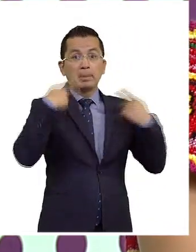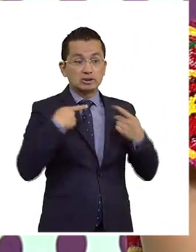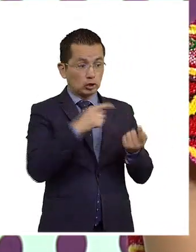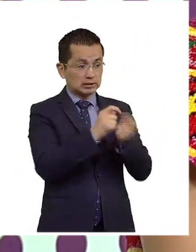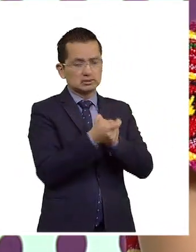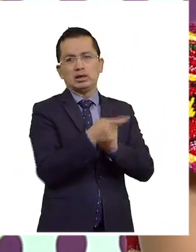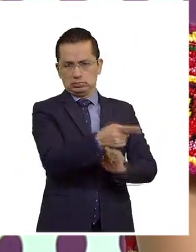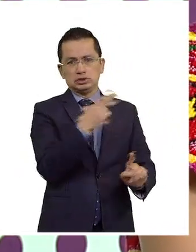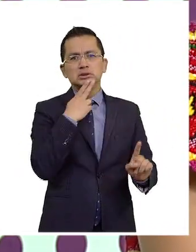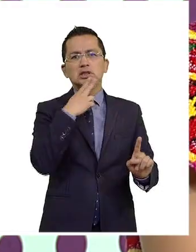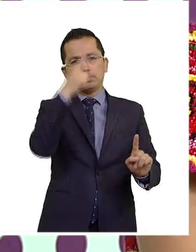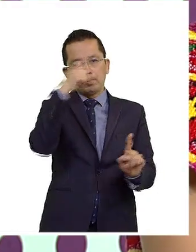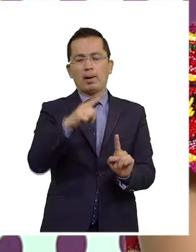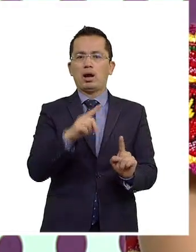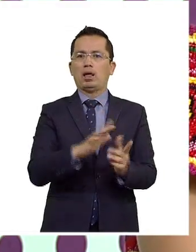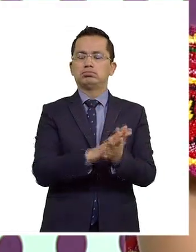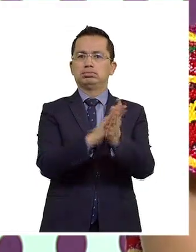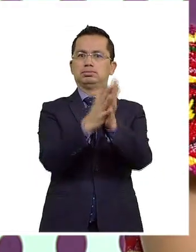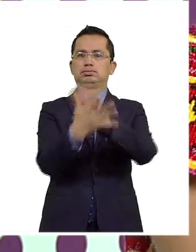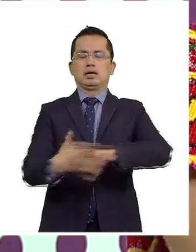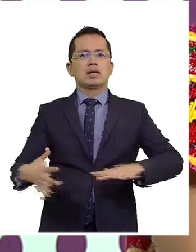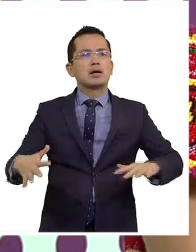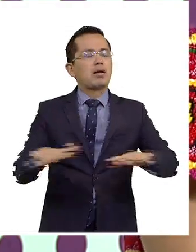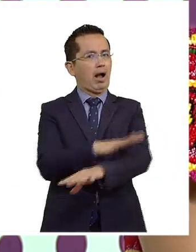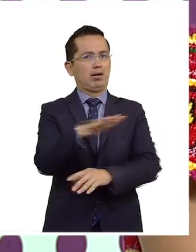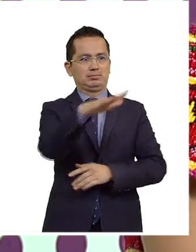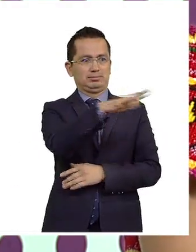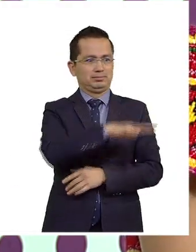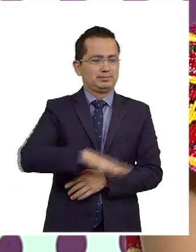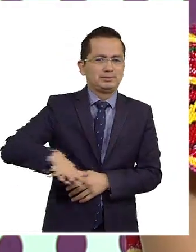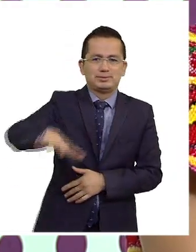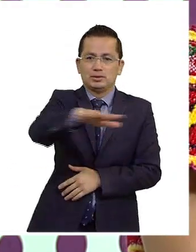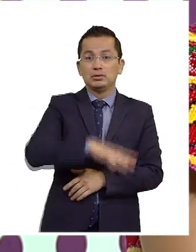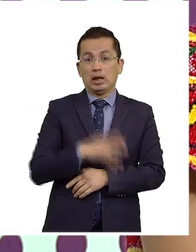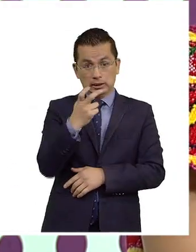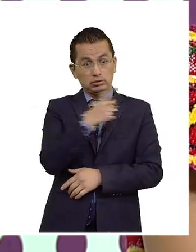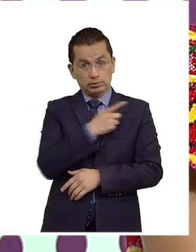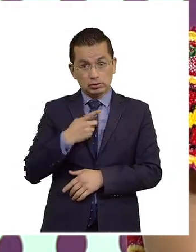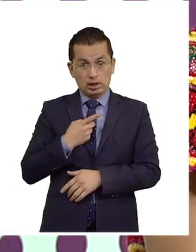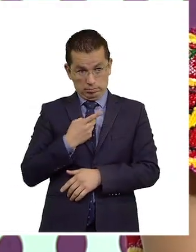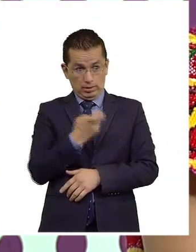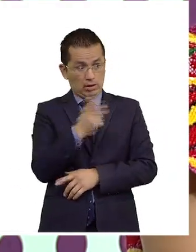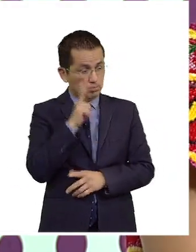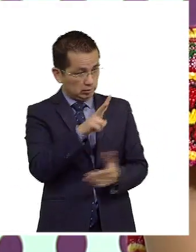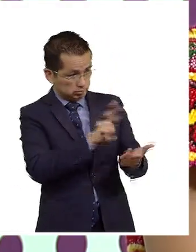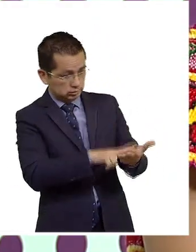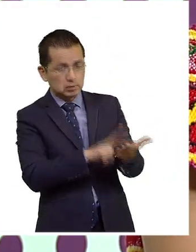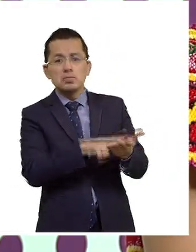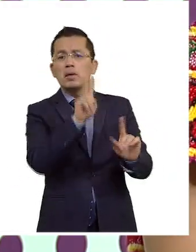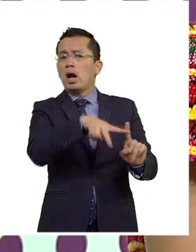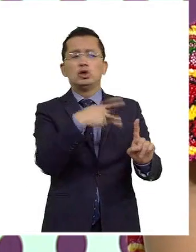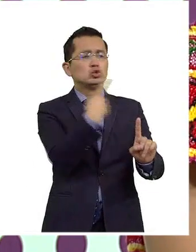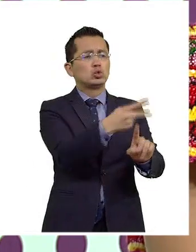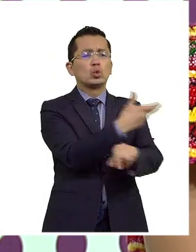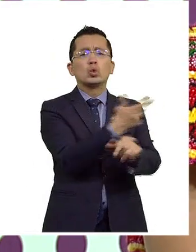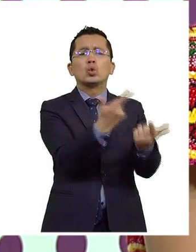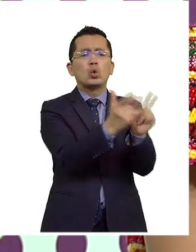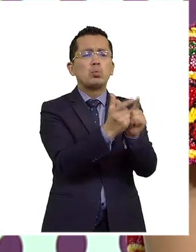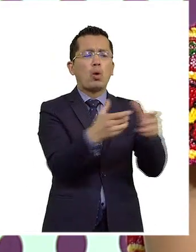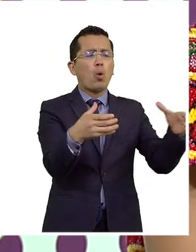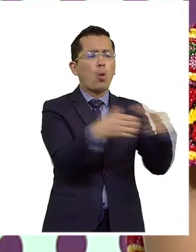claro, Eso habría que evaluarlo, ¿no? En sus mismos grupos de hombres, de compañeros, de amigos, pues